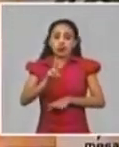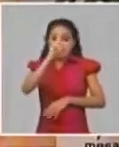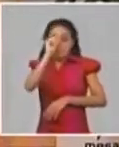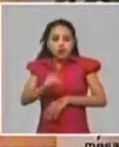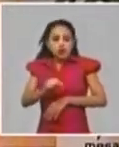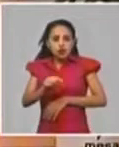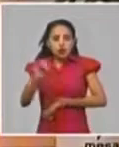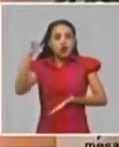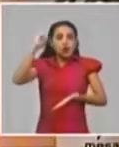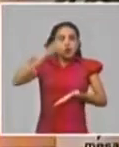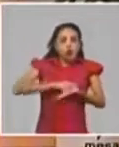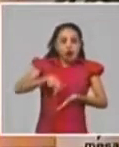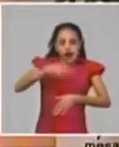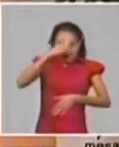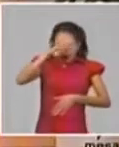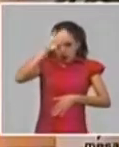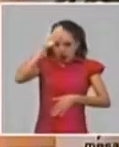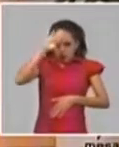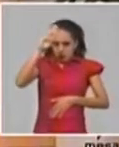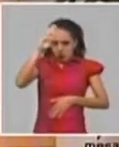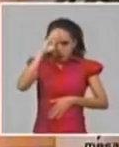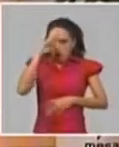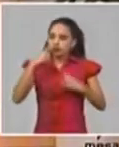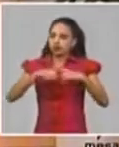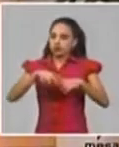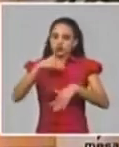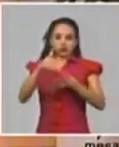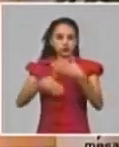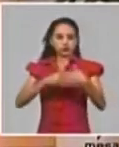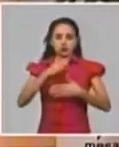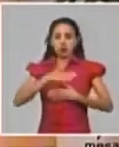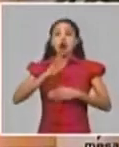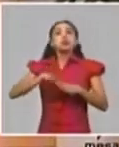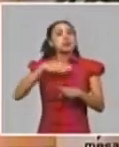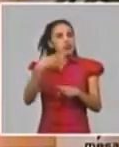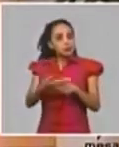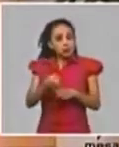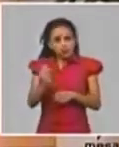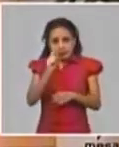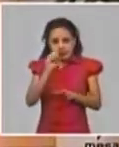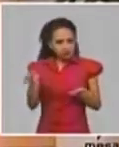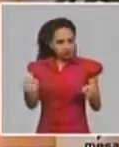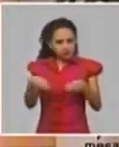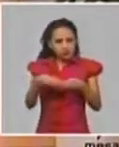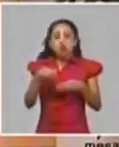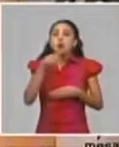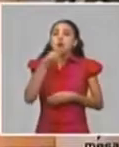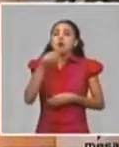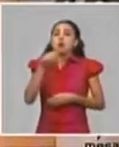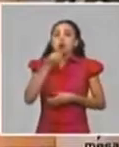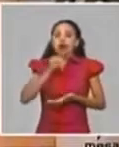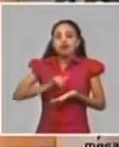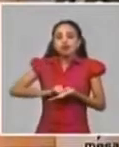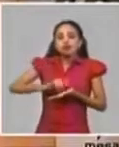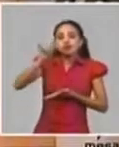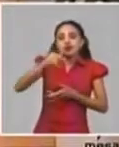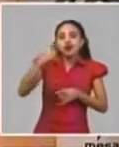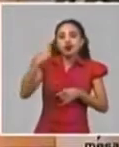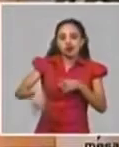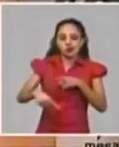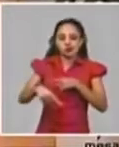problemas de salud y después se pueden incorporar con nosotros cuando ese problema sea resuelto.